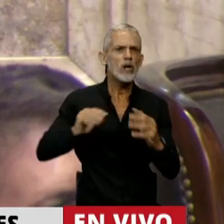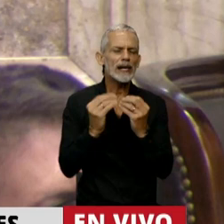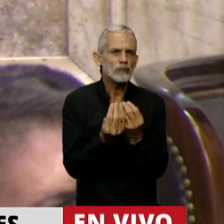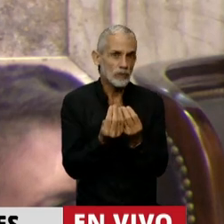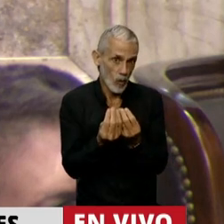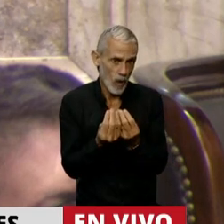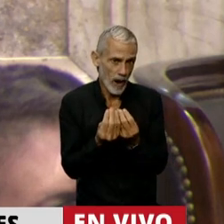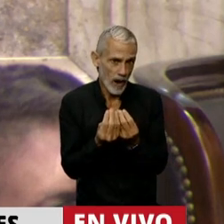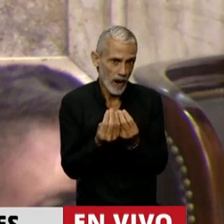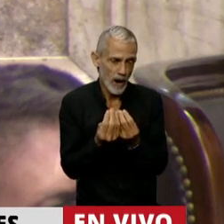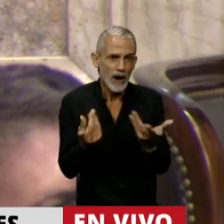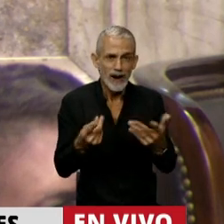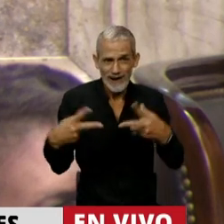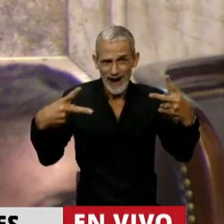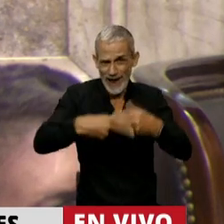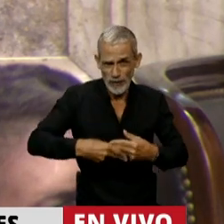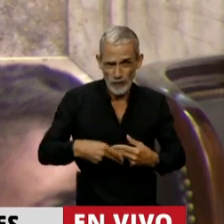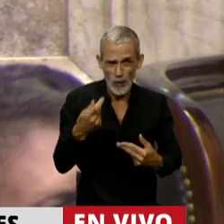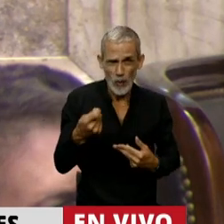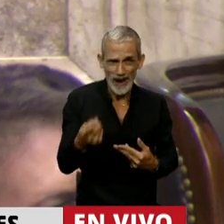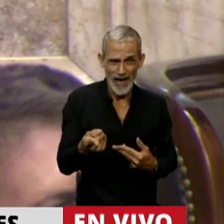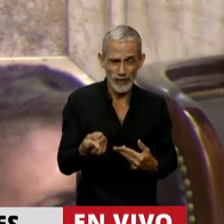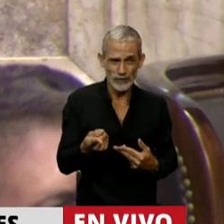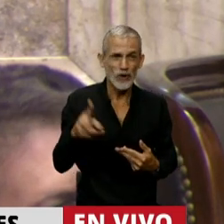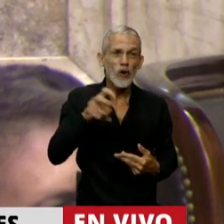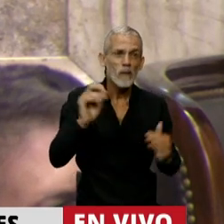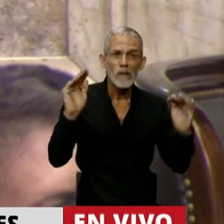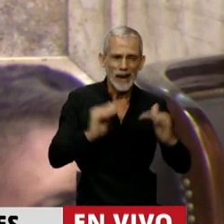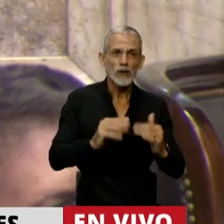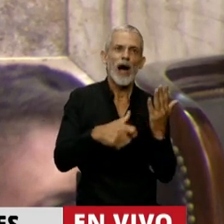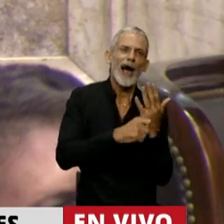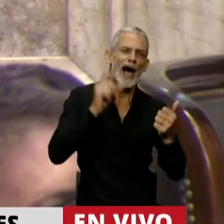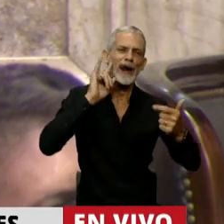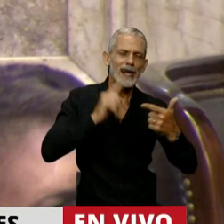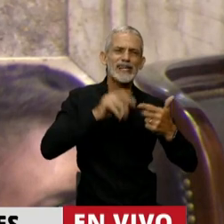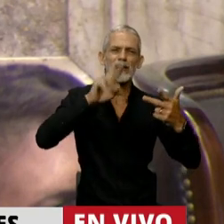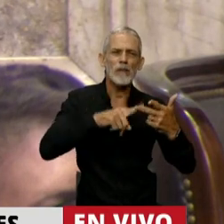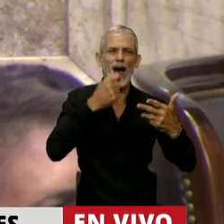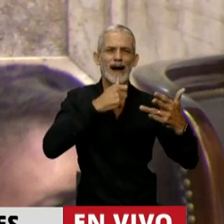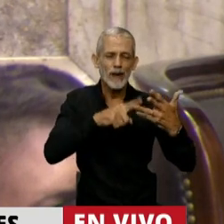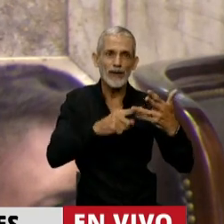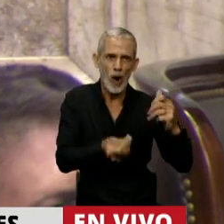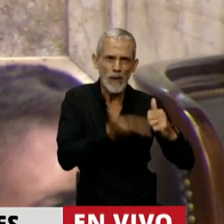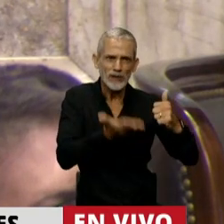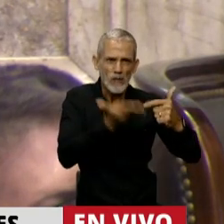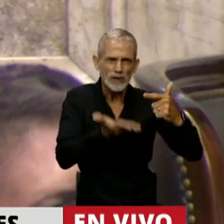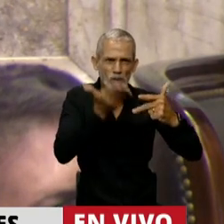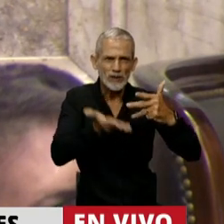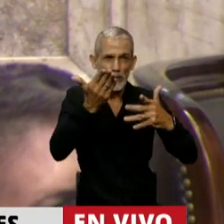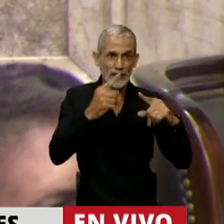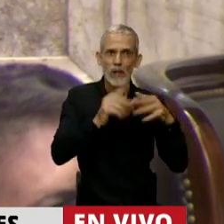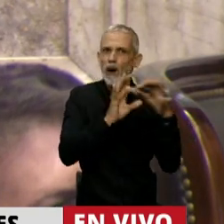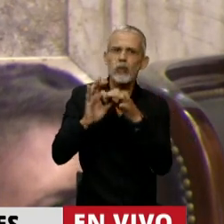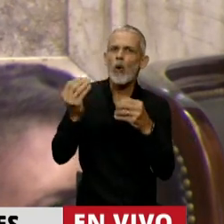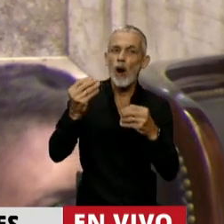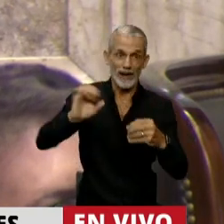resultado, ajuste a los jubilados. Pero si la carne, la leche, el pan, los medicamentos aumentan por la inflación